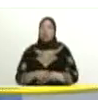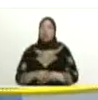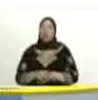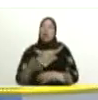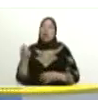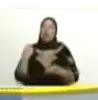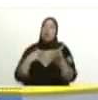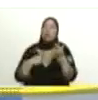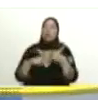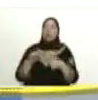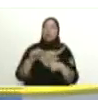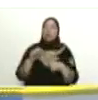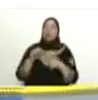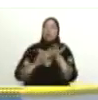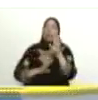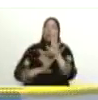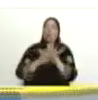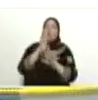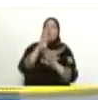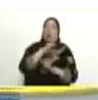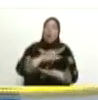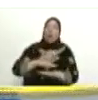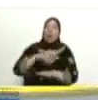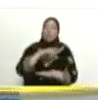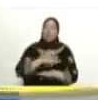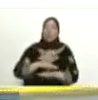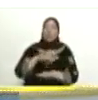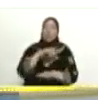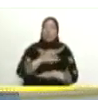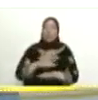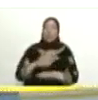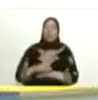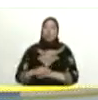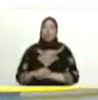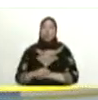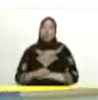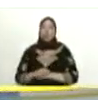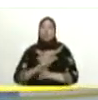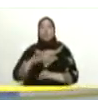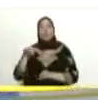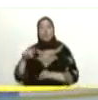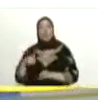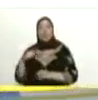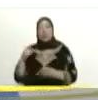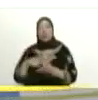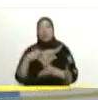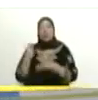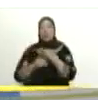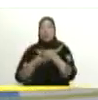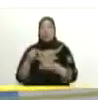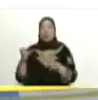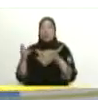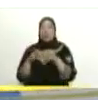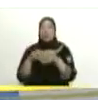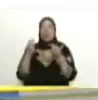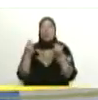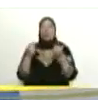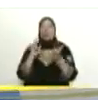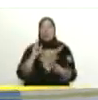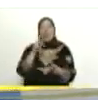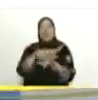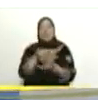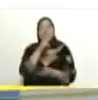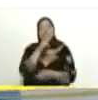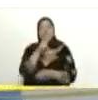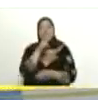impidan el desarrollo de las misiones y grandes misiones. Nosotros, a trocha y mocha, con mucha